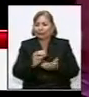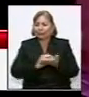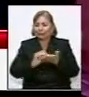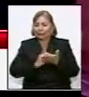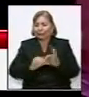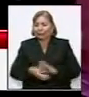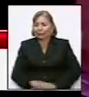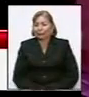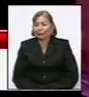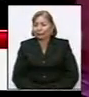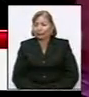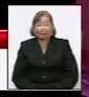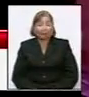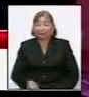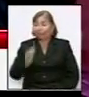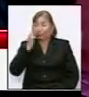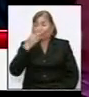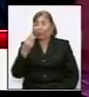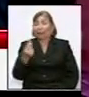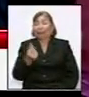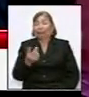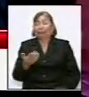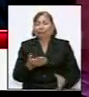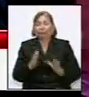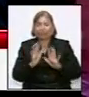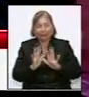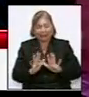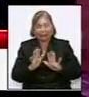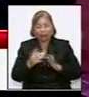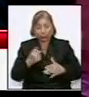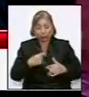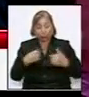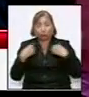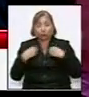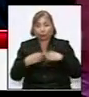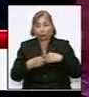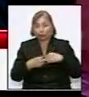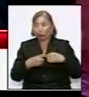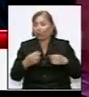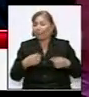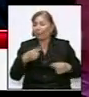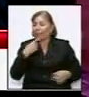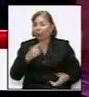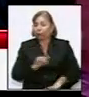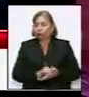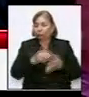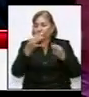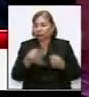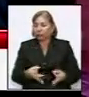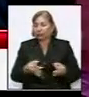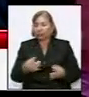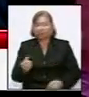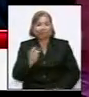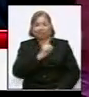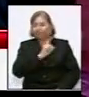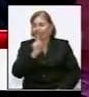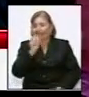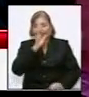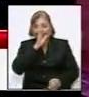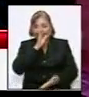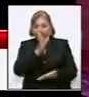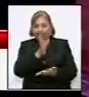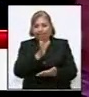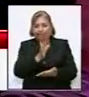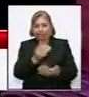sea normando de parís están tan 40 presidente yo digo pero yo sinceramente no hay más espacio